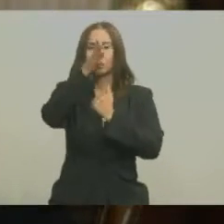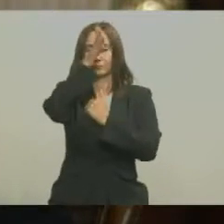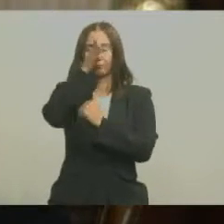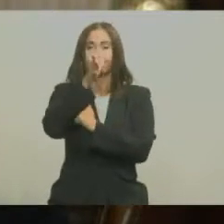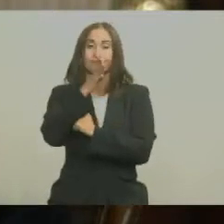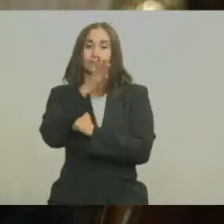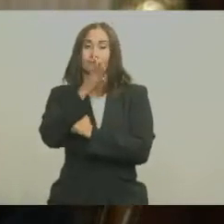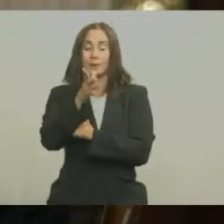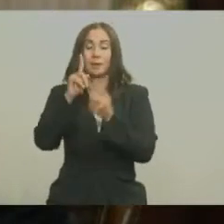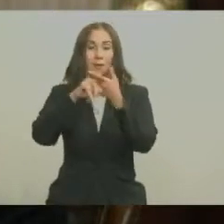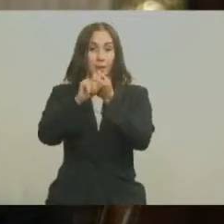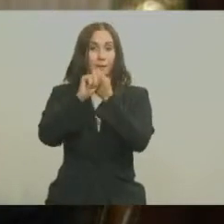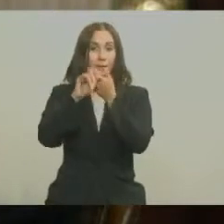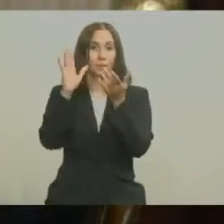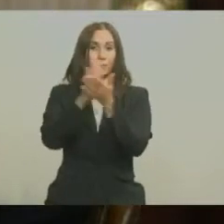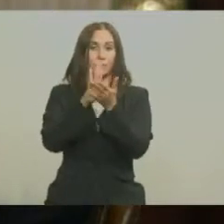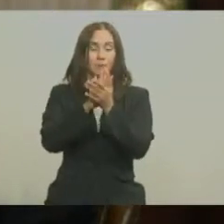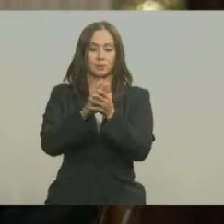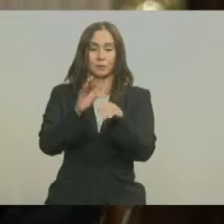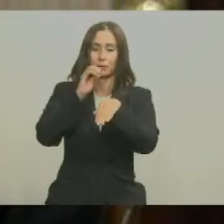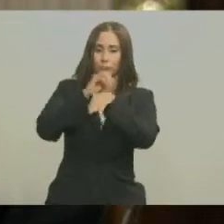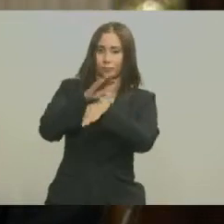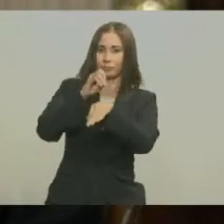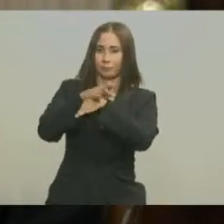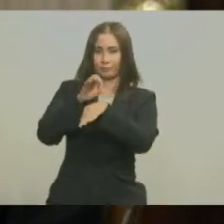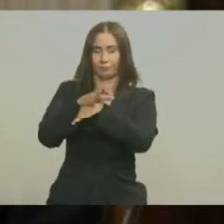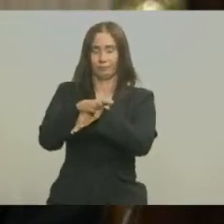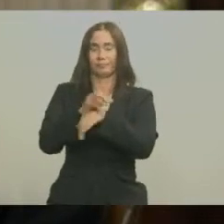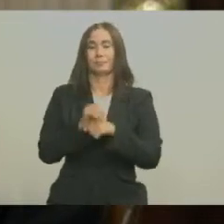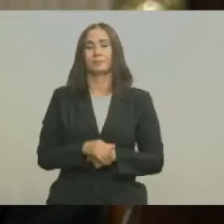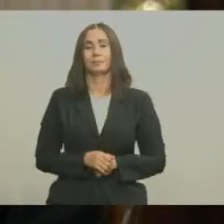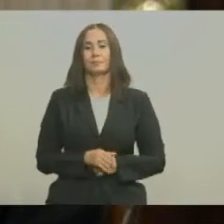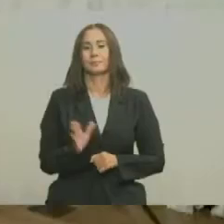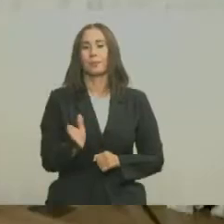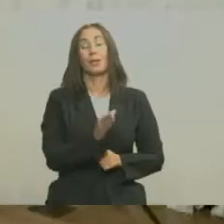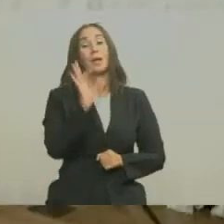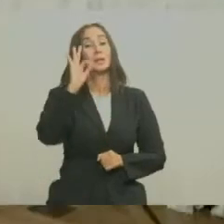madres y amigos de la escuela. Noveno,